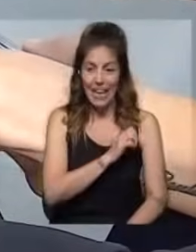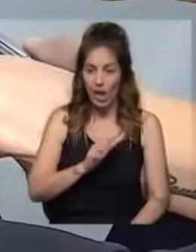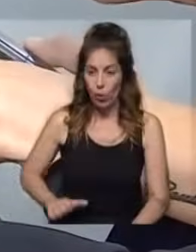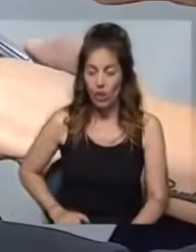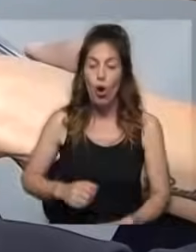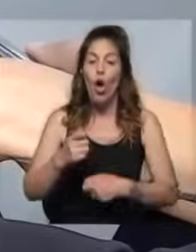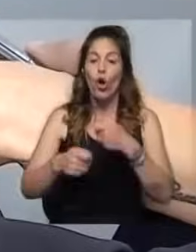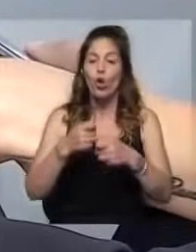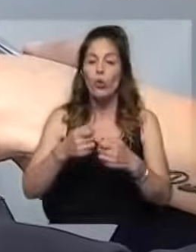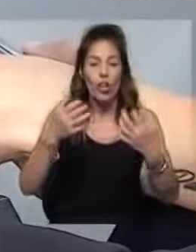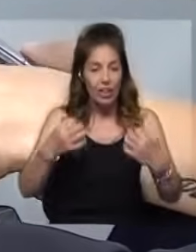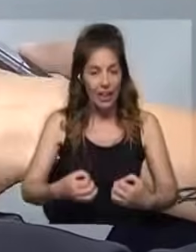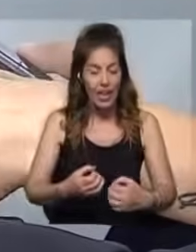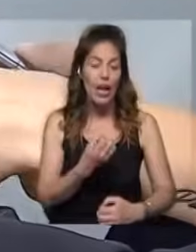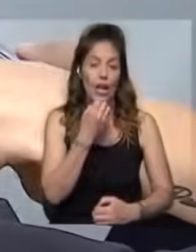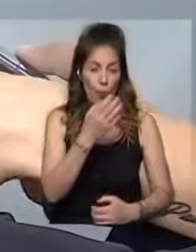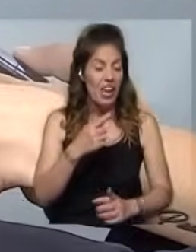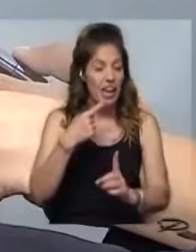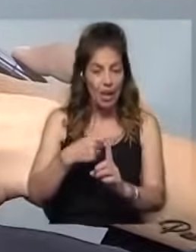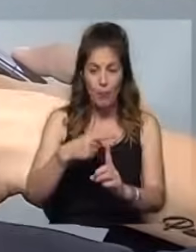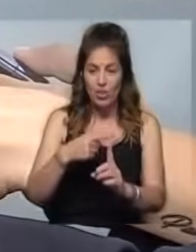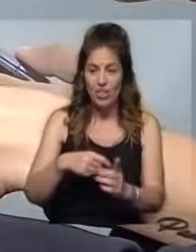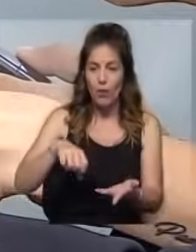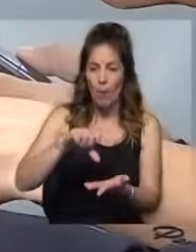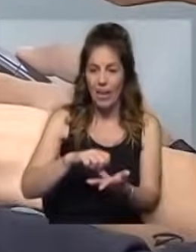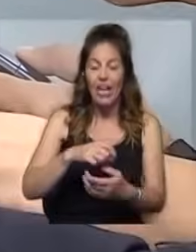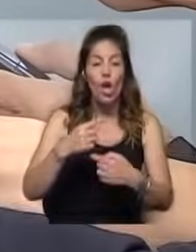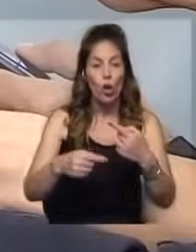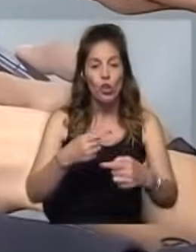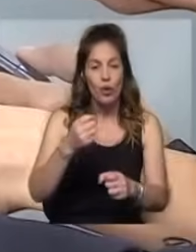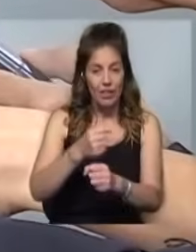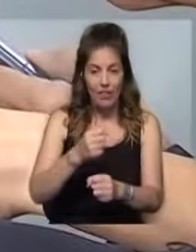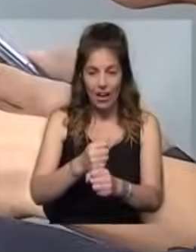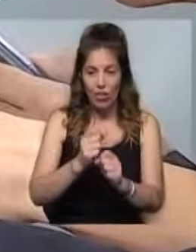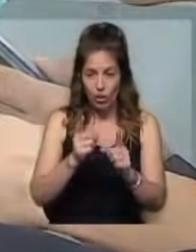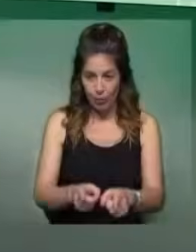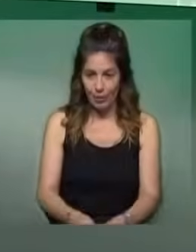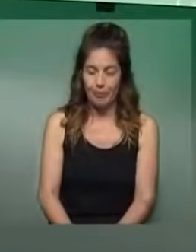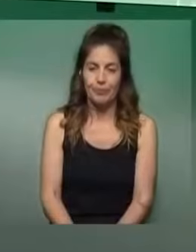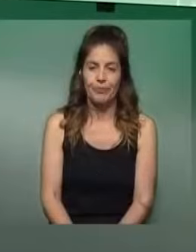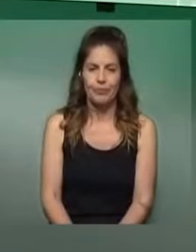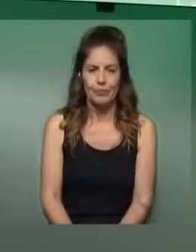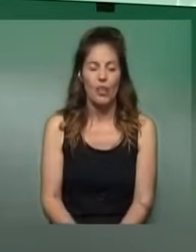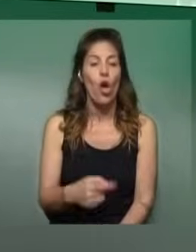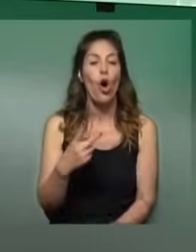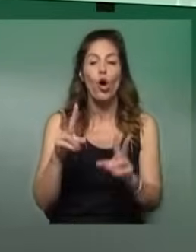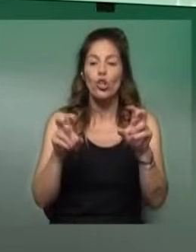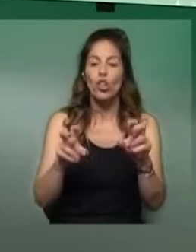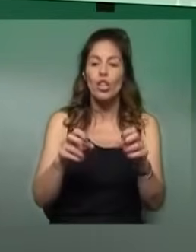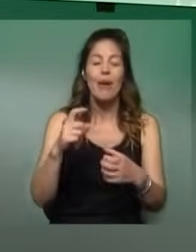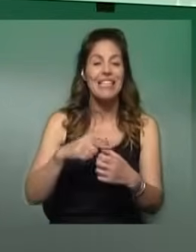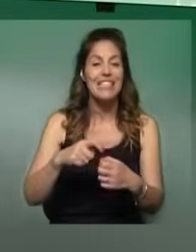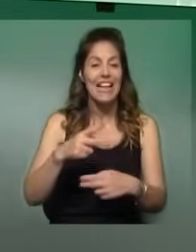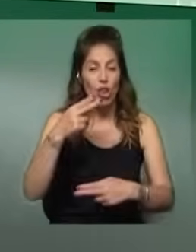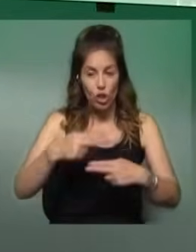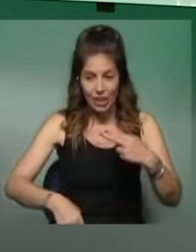esta realidad que es próspera Que es positiva para el país y pretendemos seguir trabajando en esa línea otro asunto atención el sindicato del